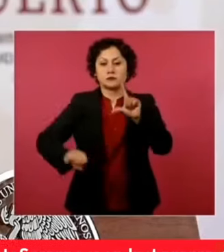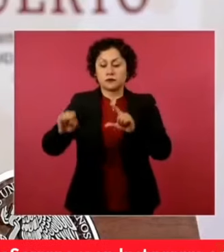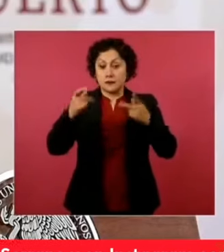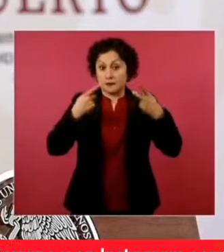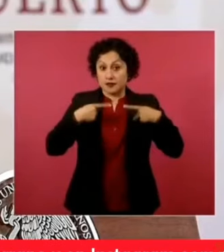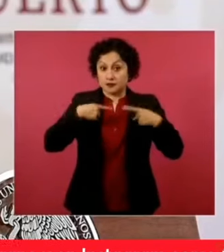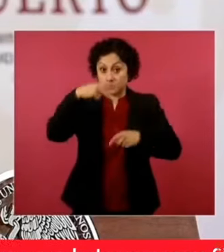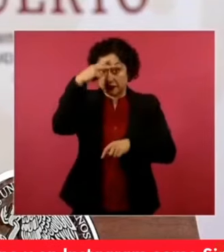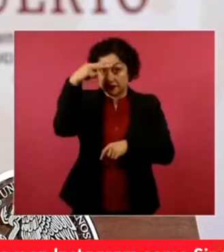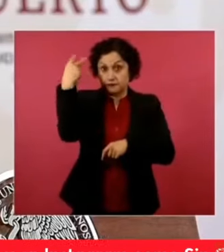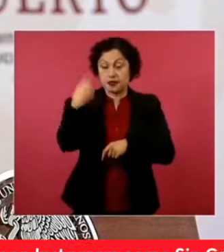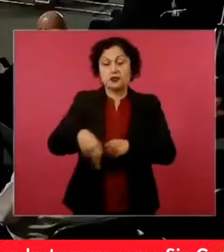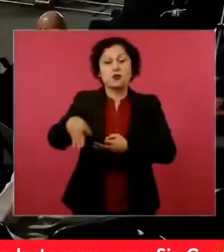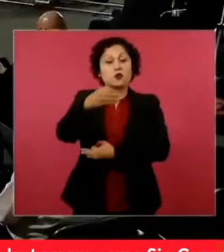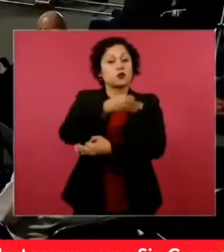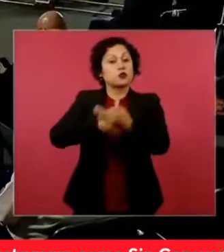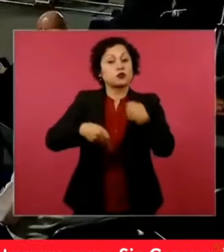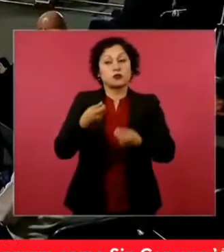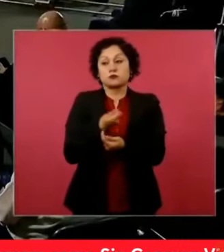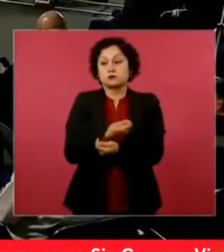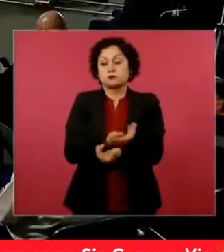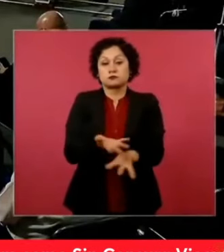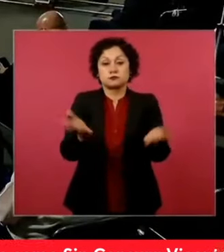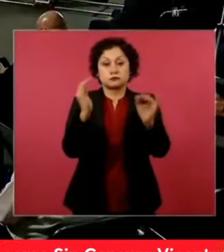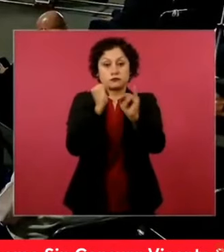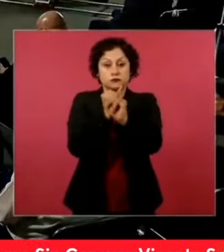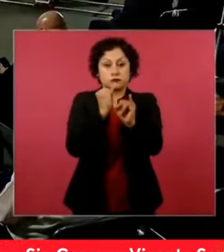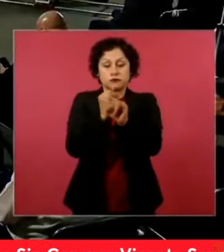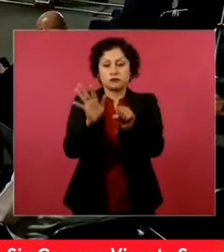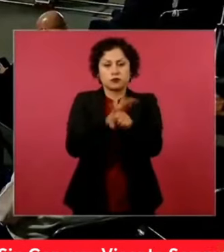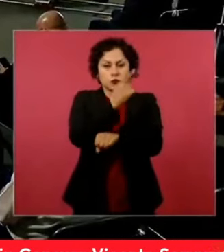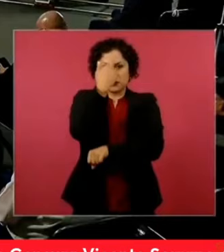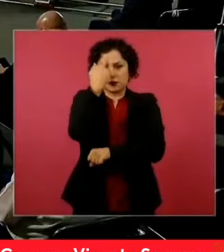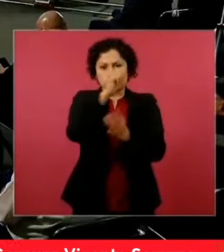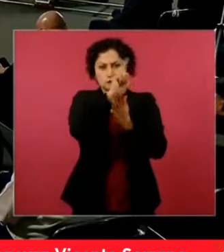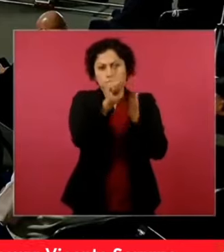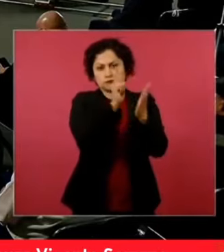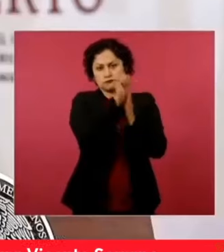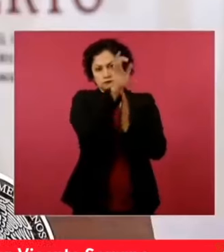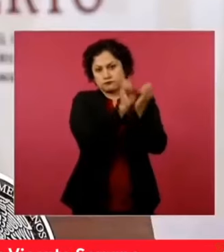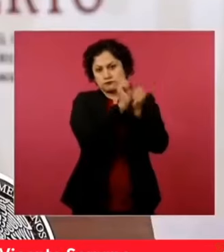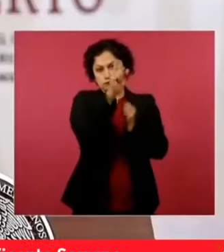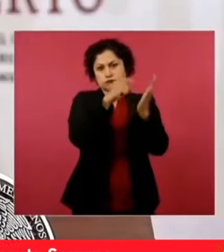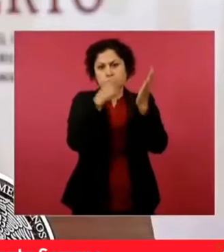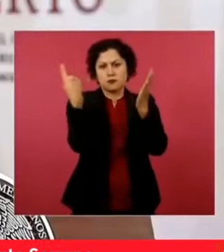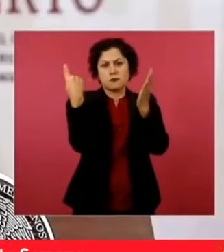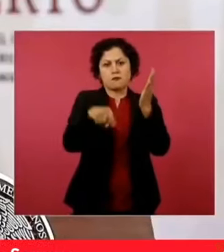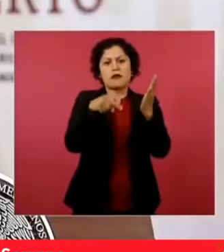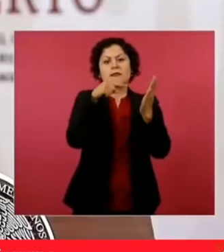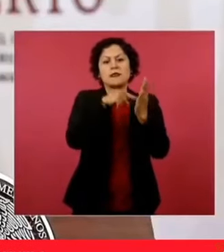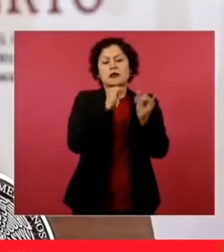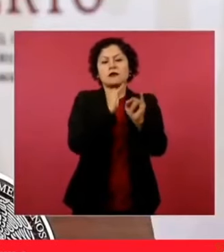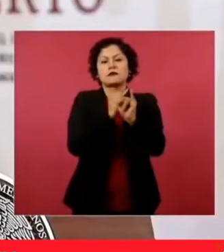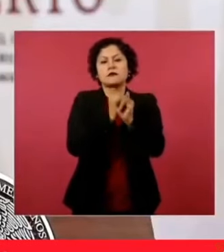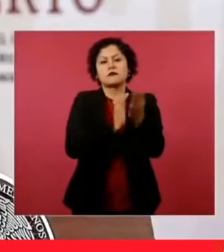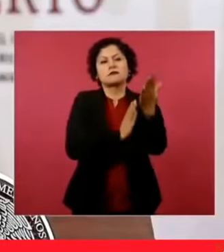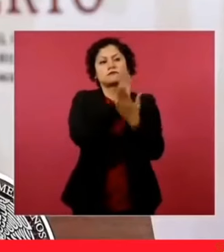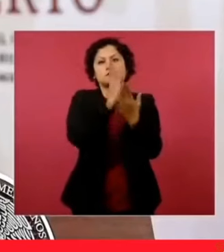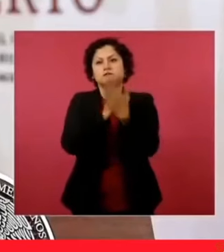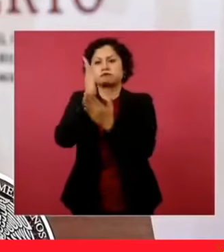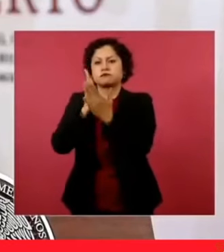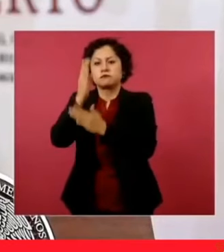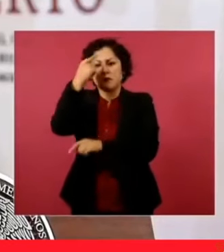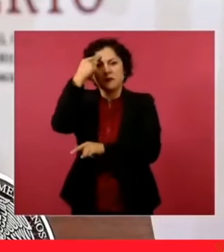derecho humano contemplado en la propia Constitución mexicana, acceso a Internet de forma competitiva que impulse el desarrollo de